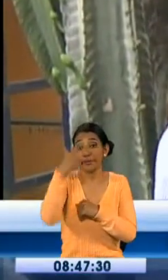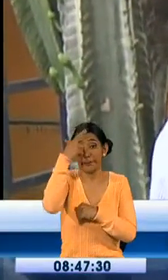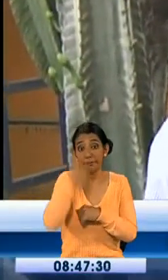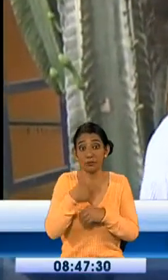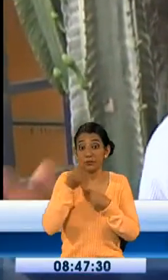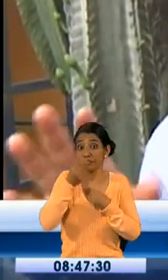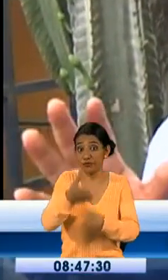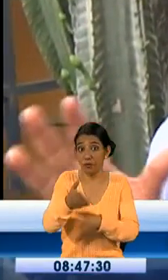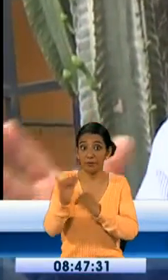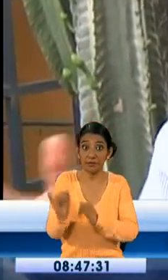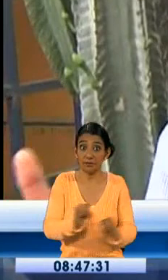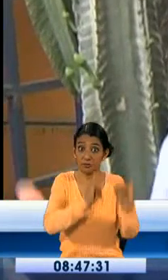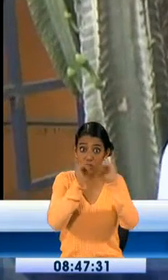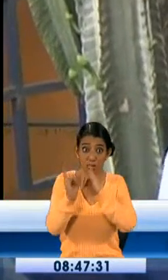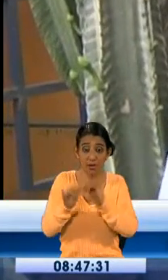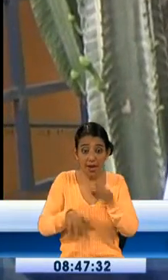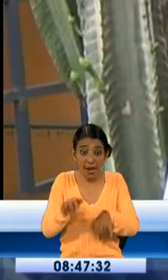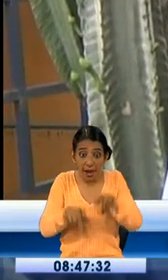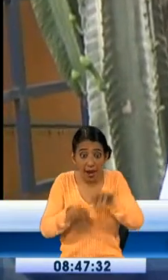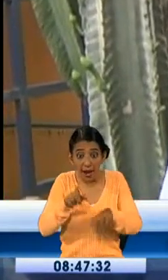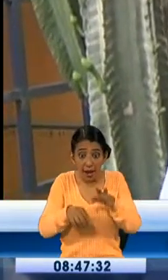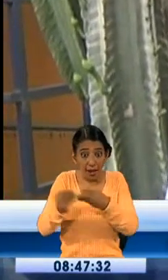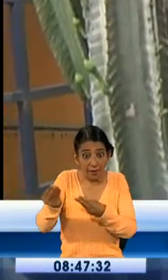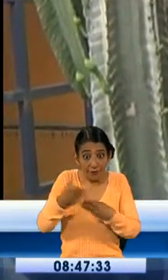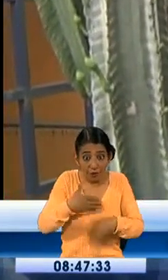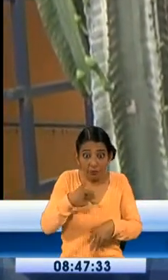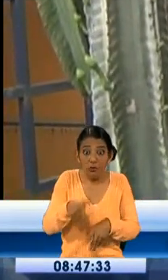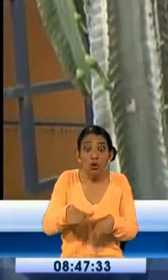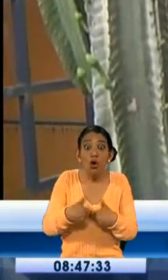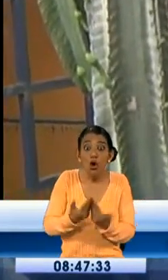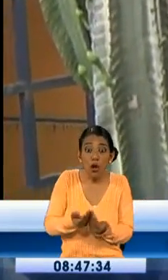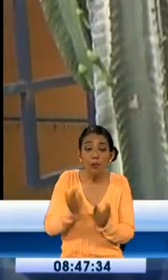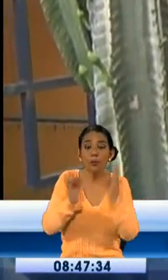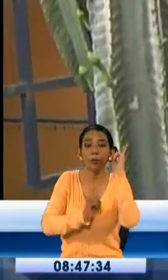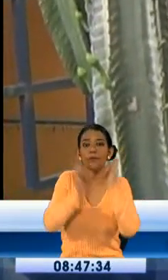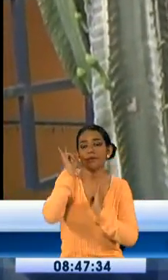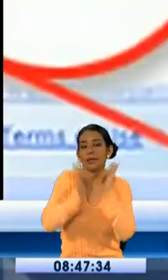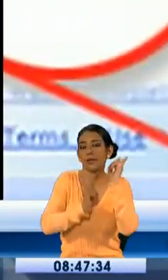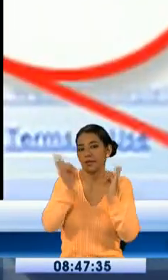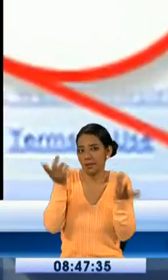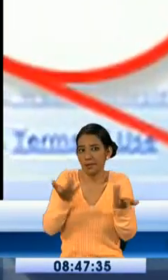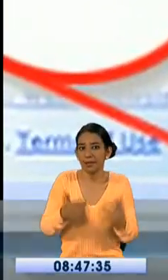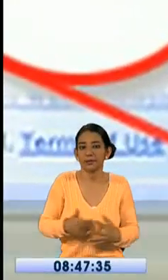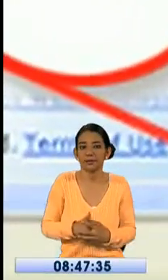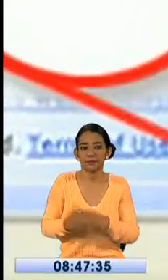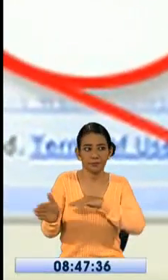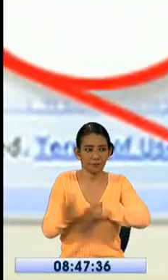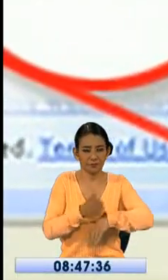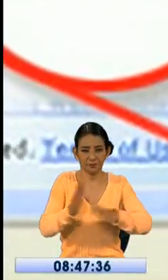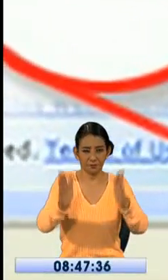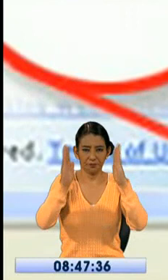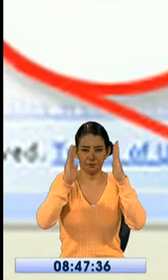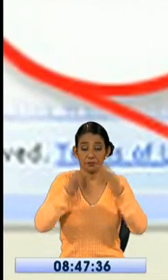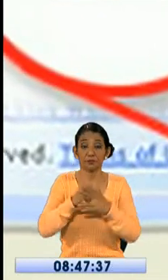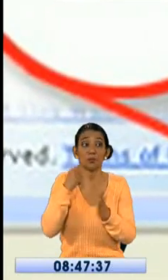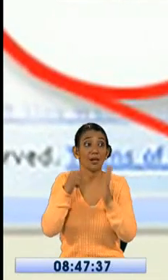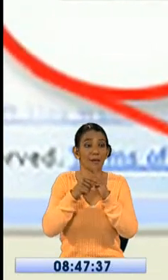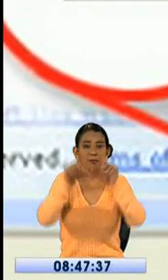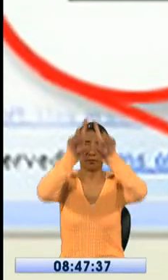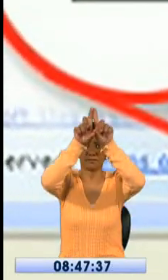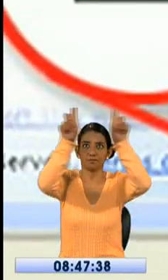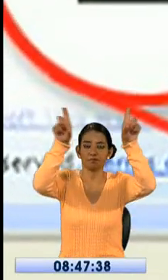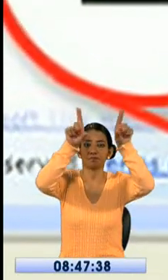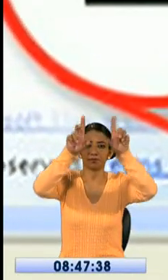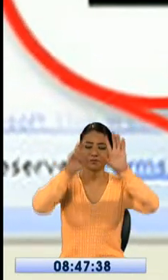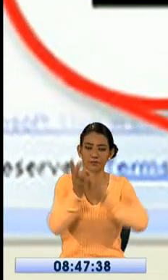informáticos obtengan la información a través de medios fraudulentos, ¿no? Además, ponga atención en las páginas bancarias, pues